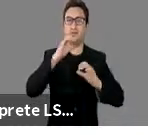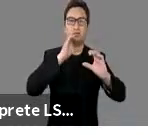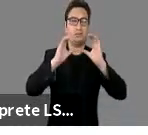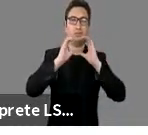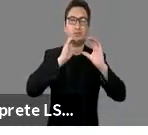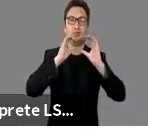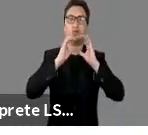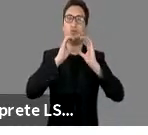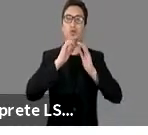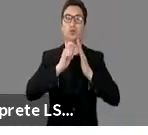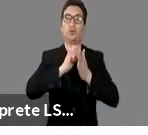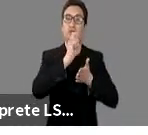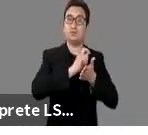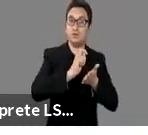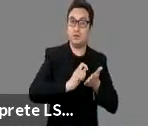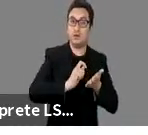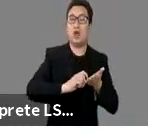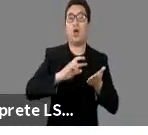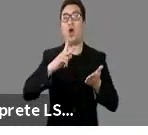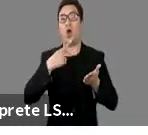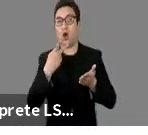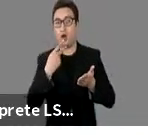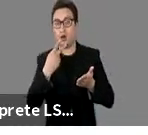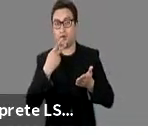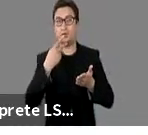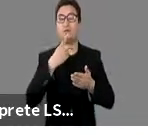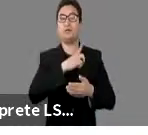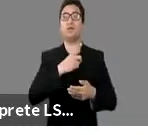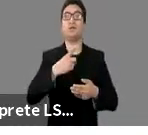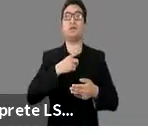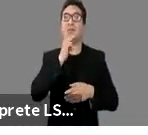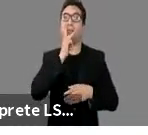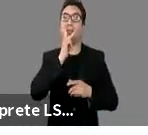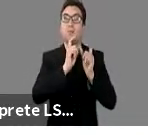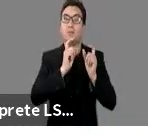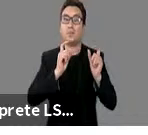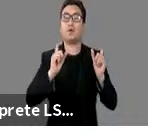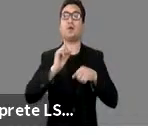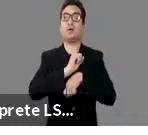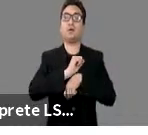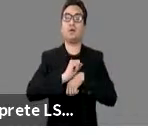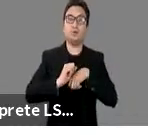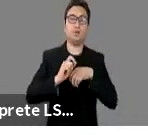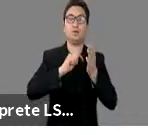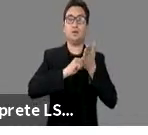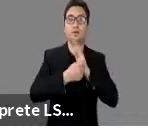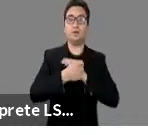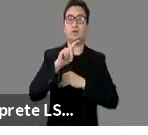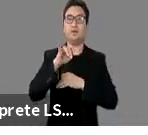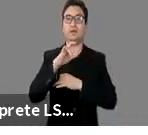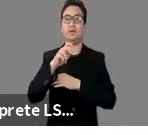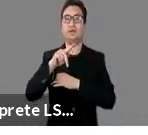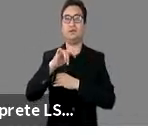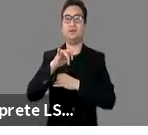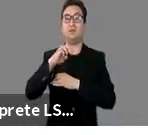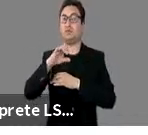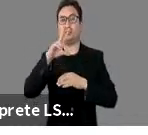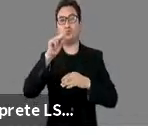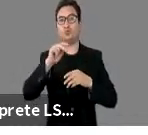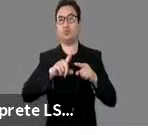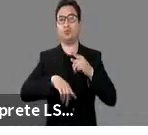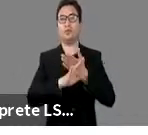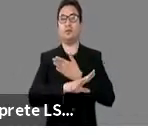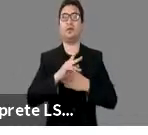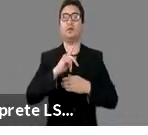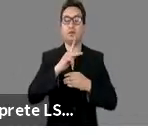sin tecnicismos, sin leyendas jurídicas y tratando en la medida de lo posible utilizar un lenguaje de derecho cotidiano. Es decir, no es